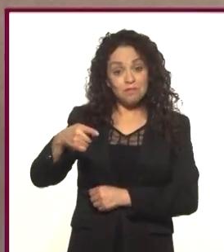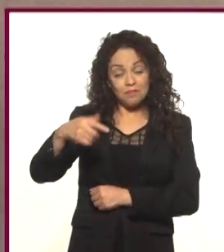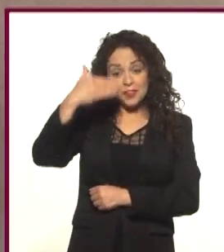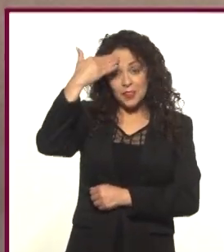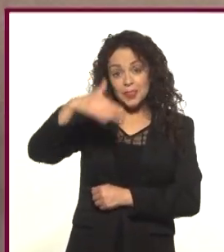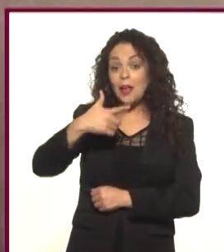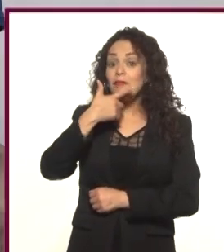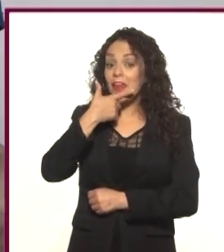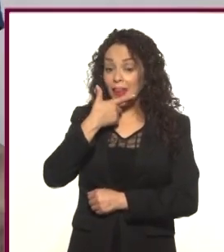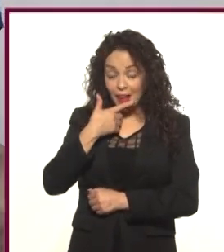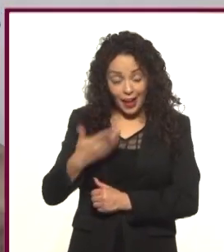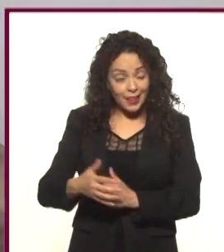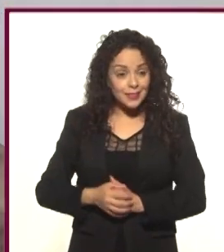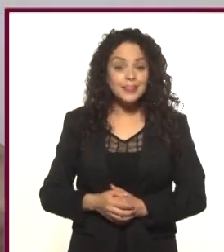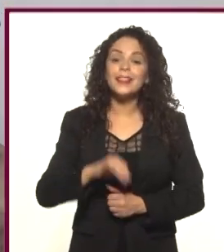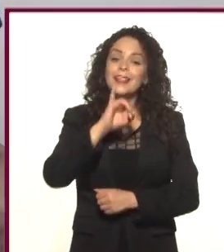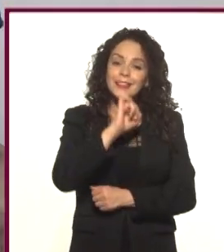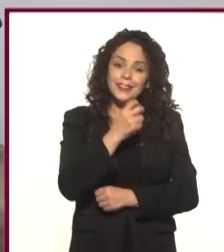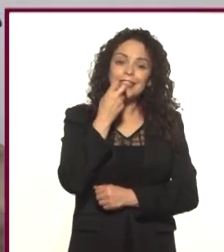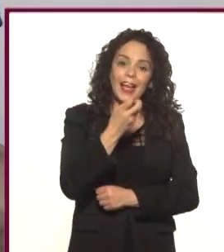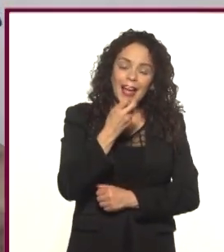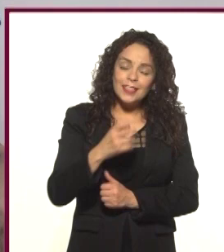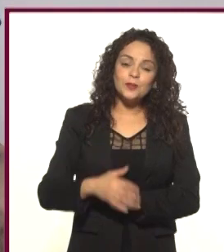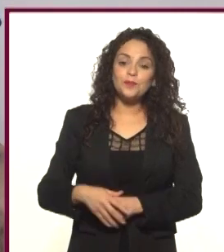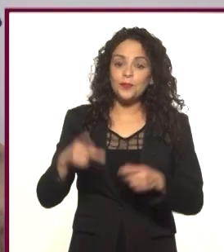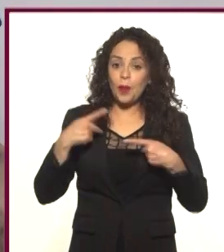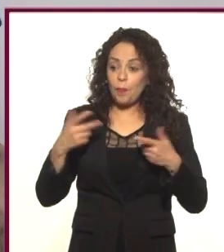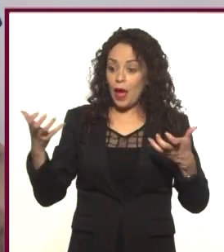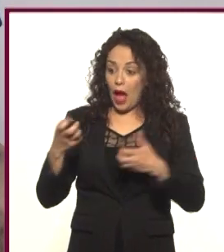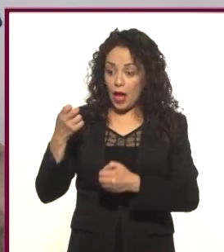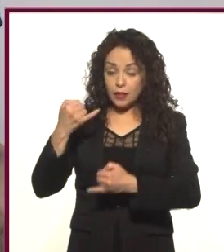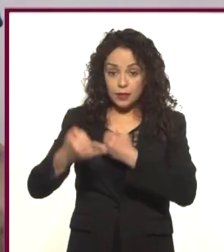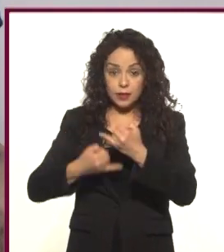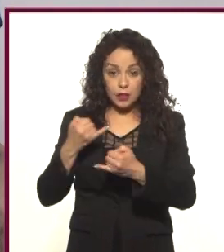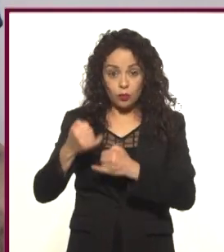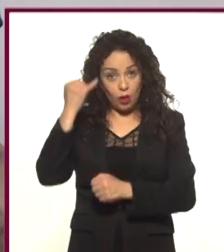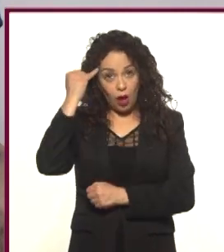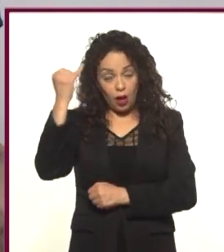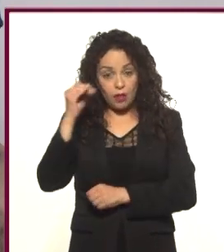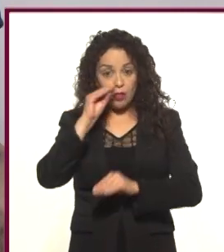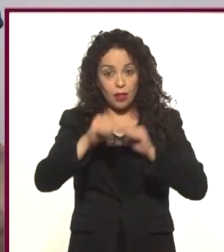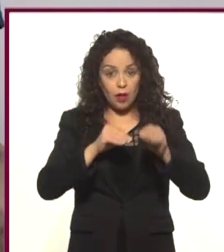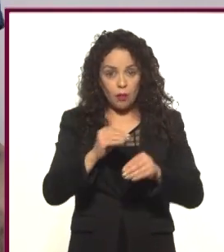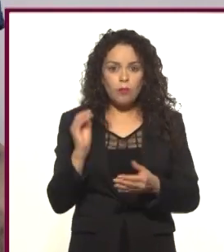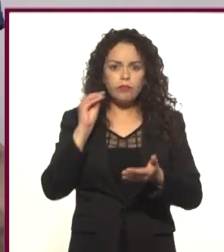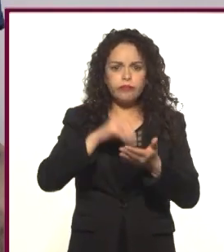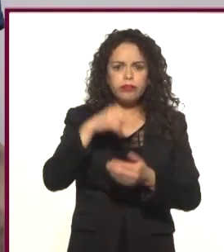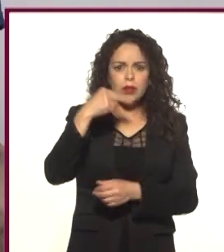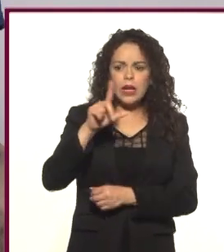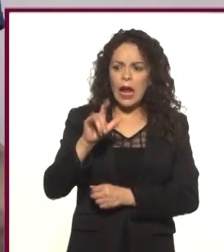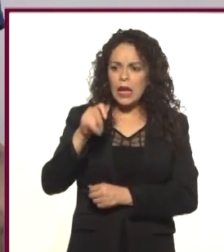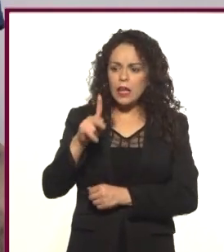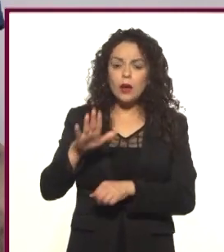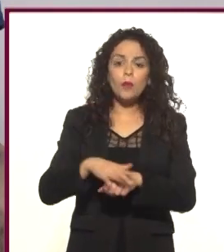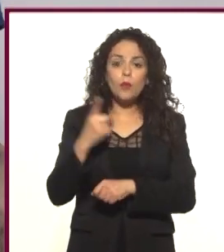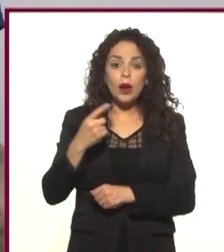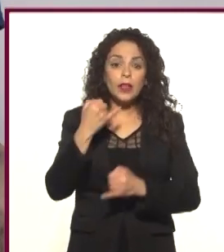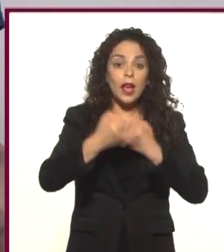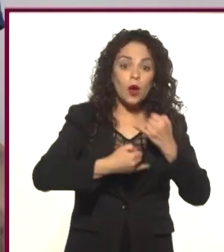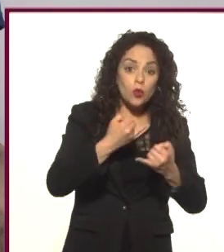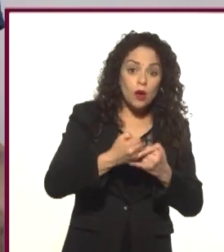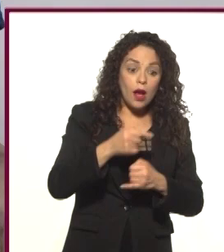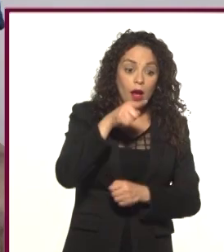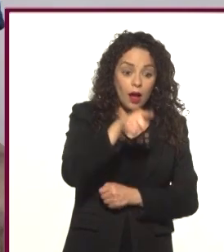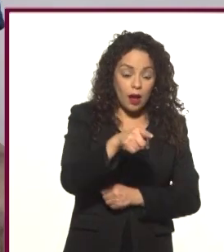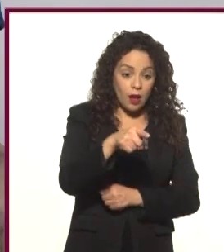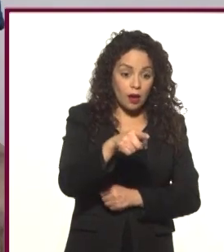el inglés, hermanita! Y sí, de hecho los creadores del juego han comentado que el personaje se llama Link porque es el enlace entre el juego